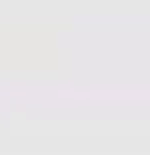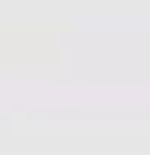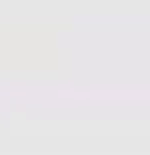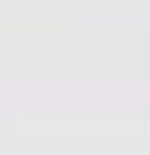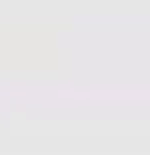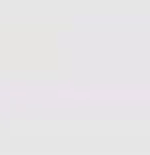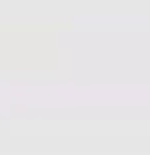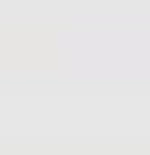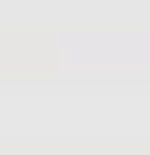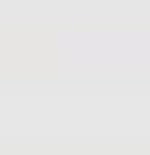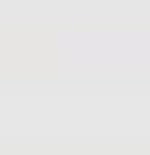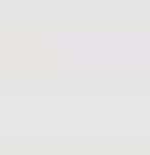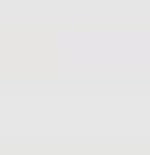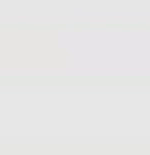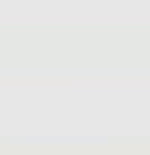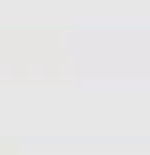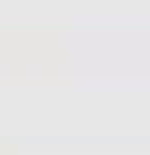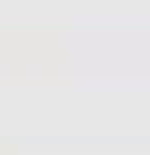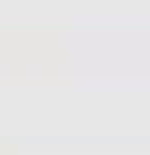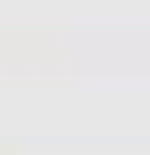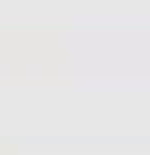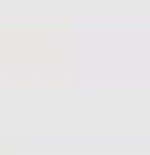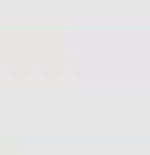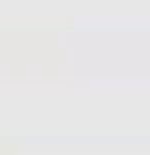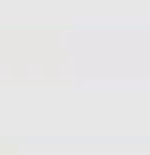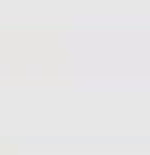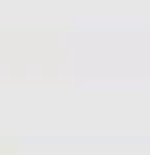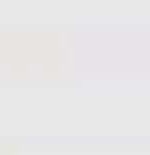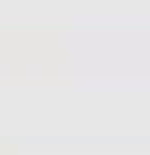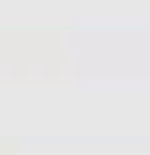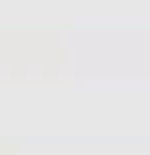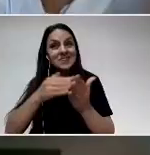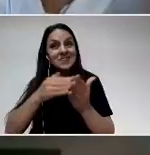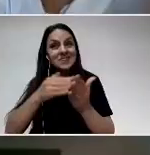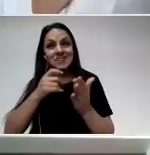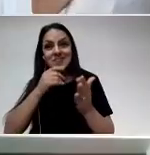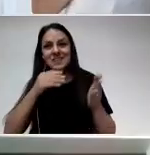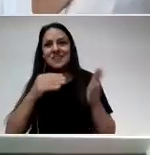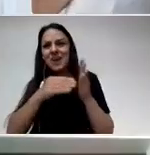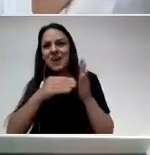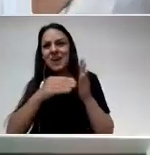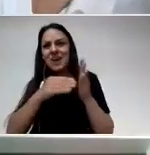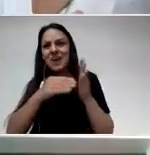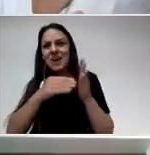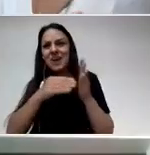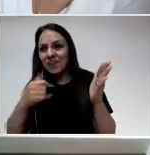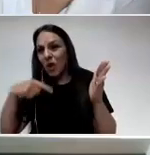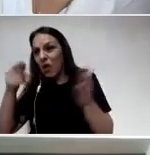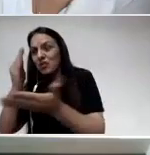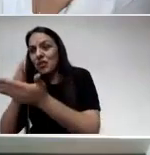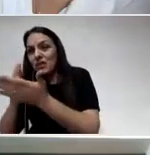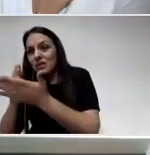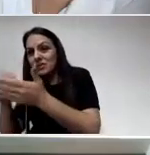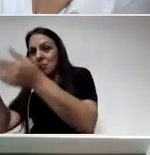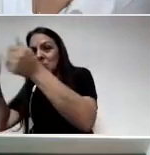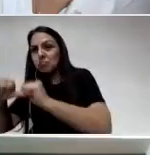¿sí? este de no existir accesibilidad caen todos los derechos a veces uno lo relaciona con lo arquitectónico pero no la